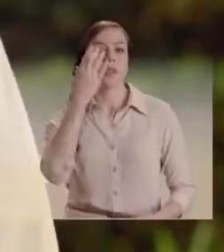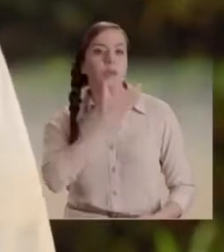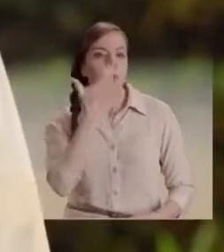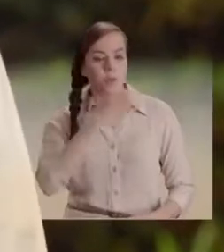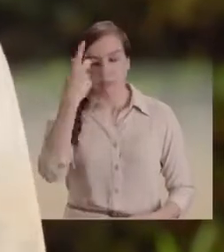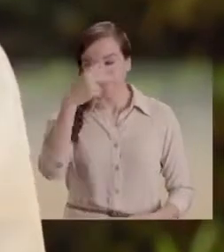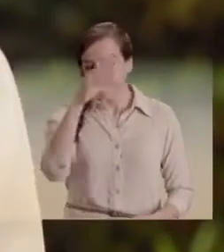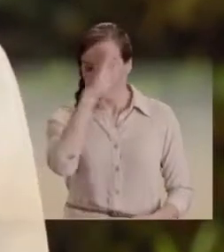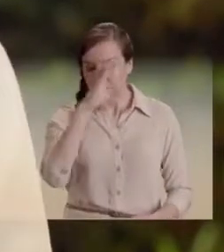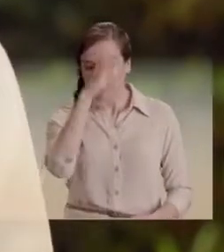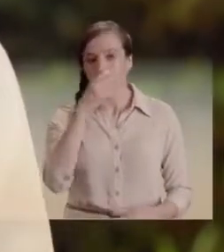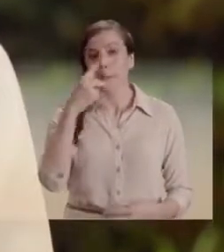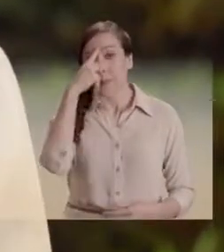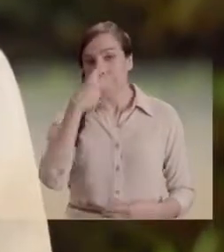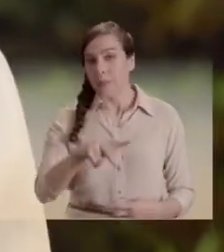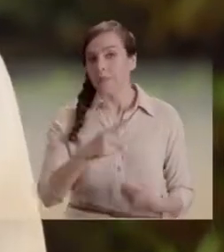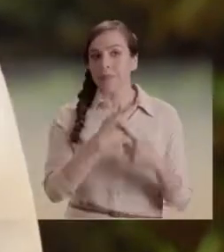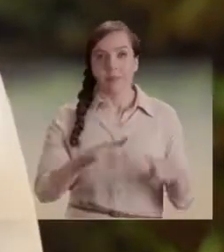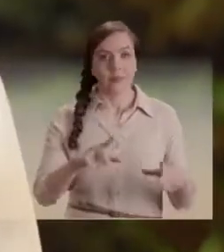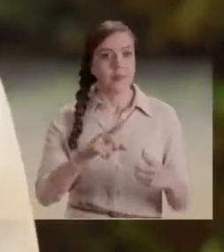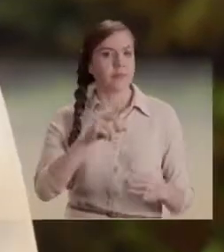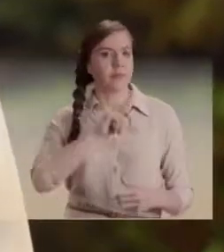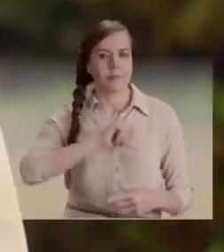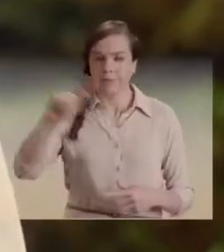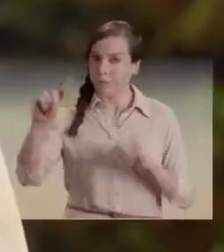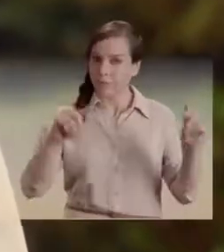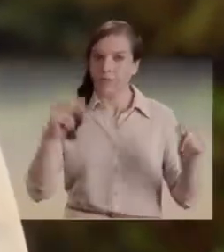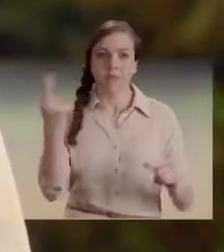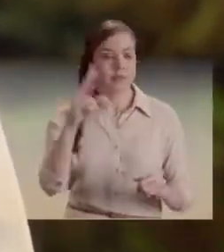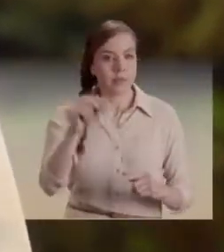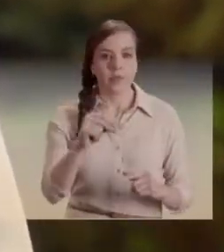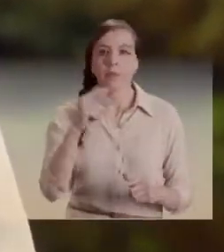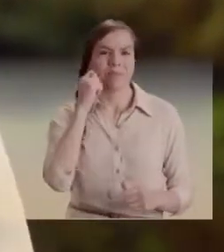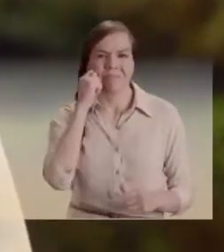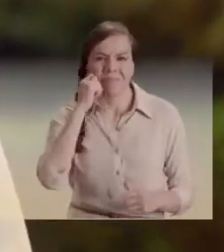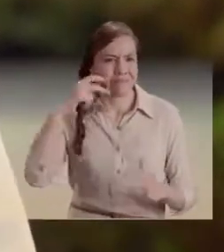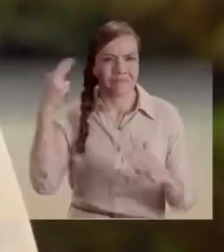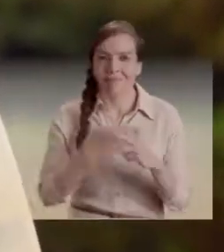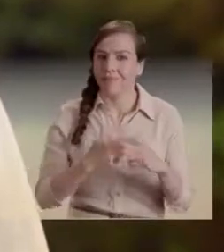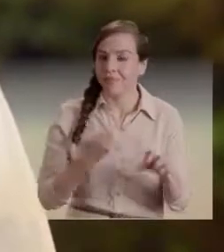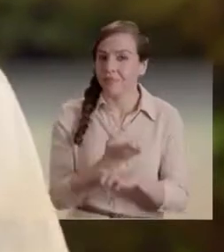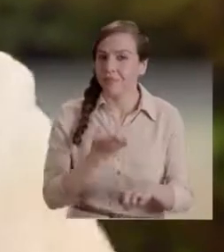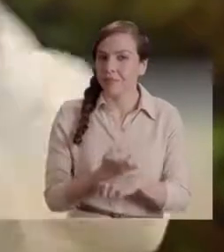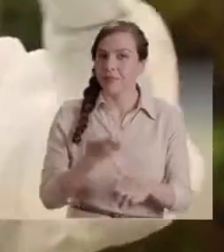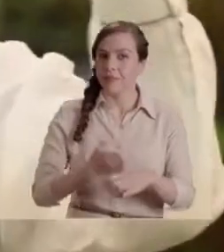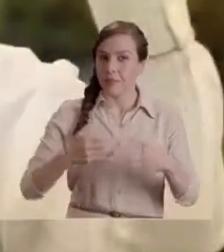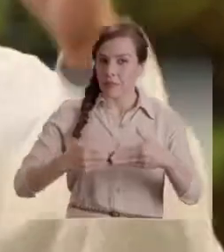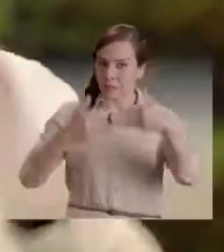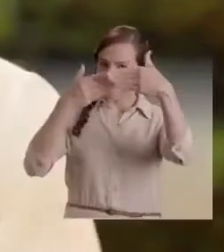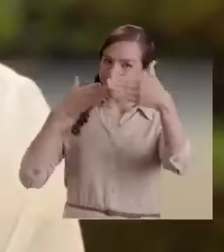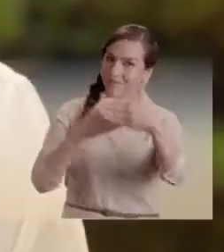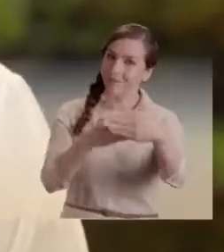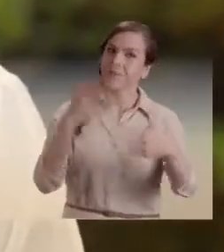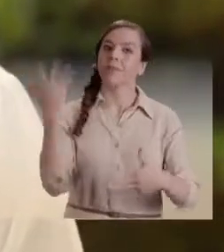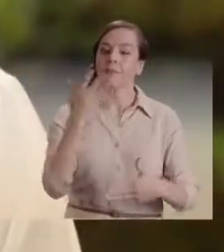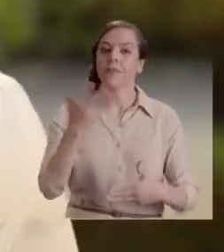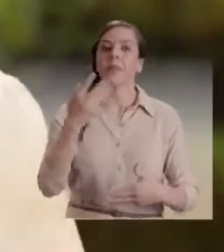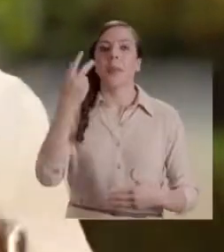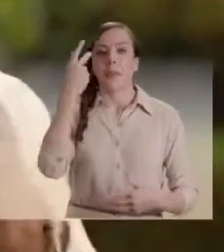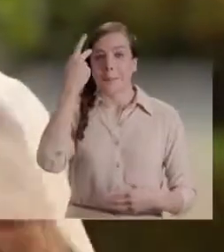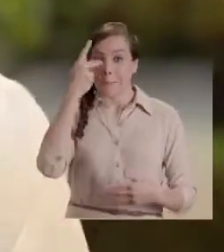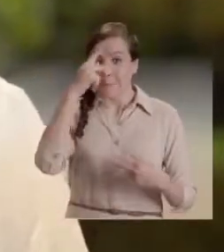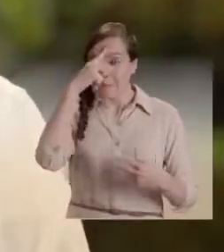culturas. El que quiera irse, se va a ir por gusto, no por necesidad. Y no nos van a importar las amenazas de que van a construir muros.